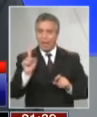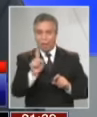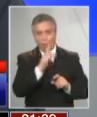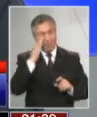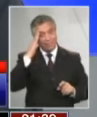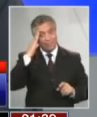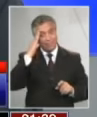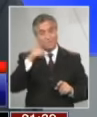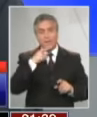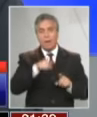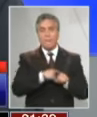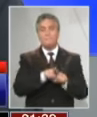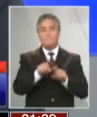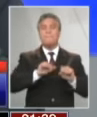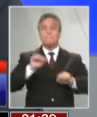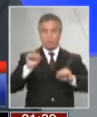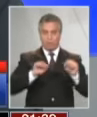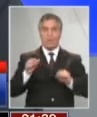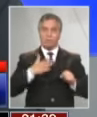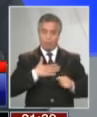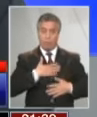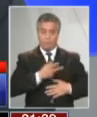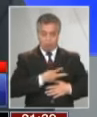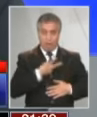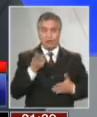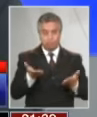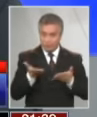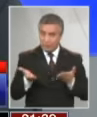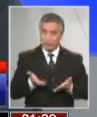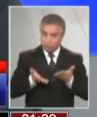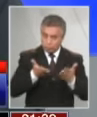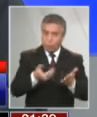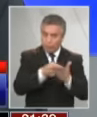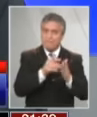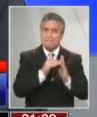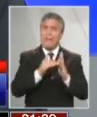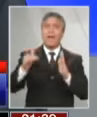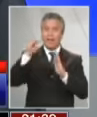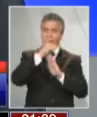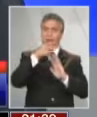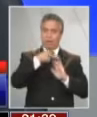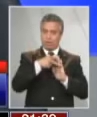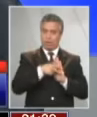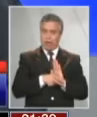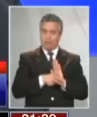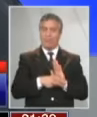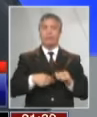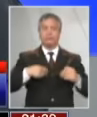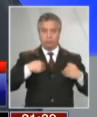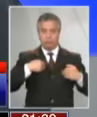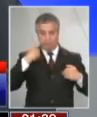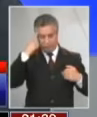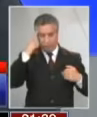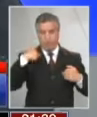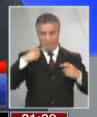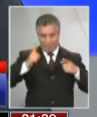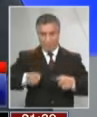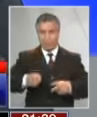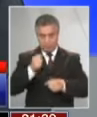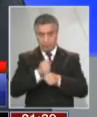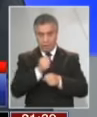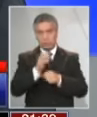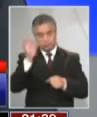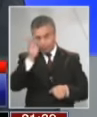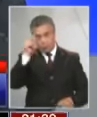política. Yo entiendo la política como una vocación de servicio público que va más allá de las normas. O sea, a mí no, si yo considero que mi deber es trabajar un sábado o un domingo,